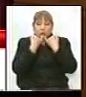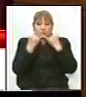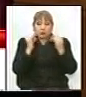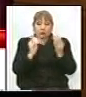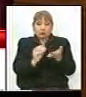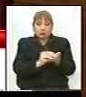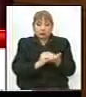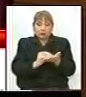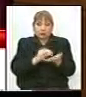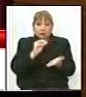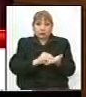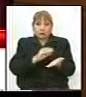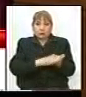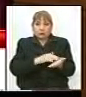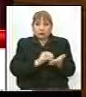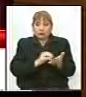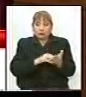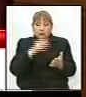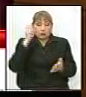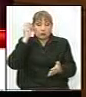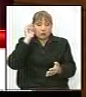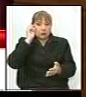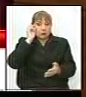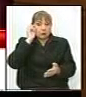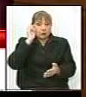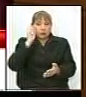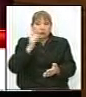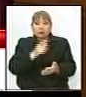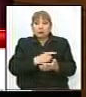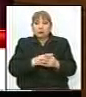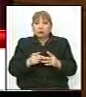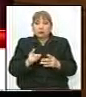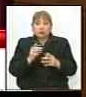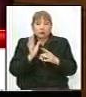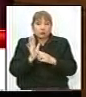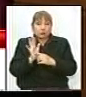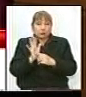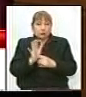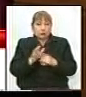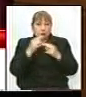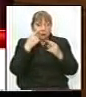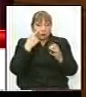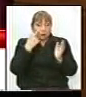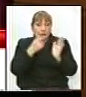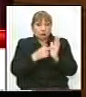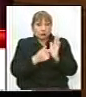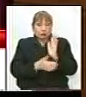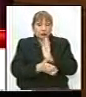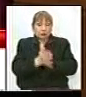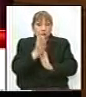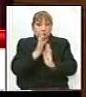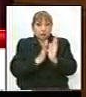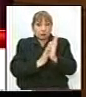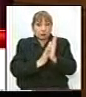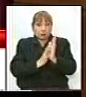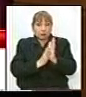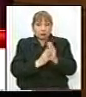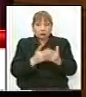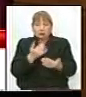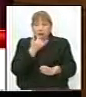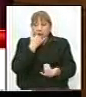inscripción de ese partido político, sin duda alguna notoriamente burda, falsa,